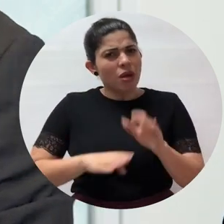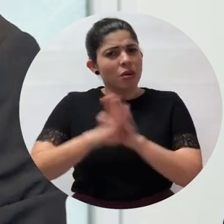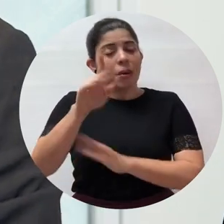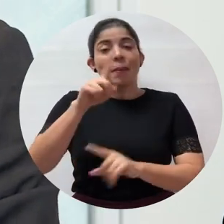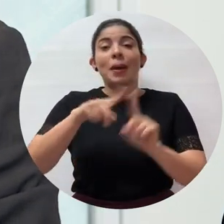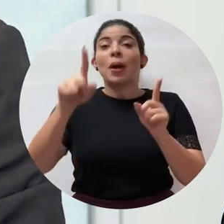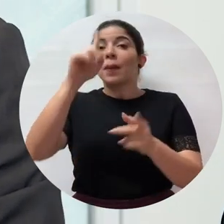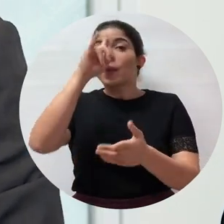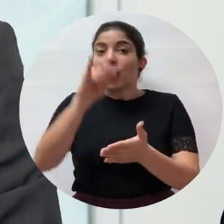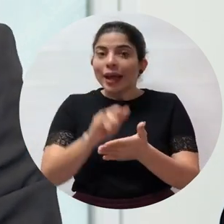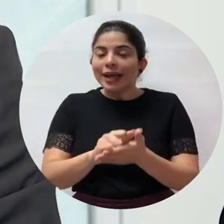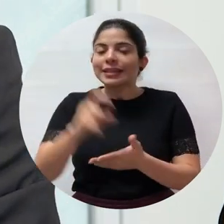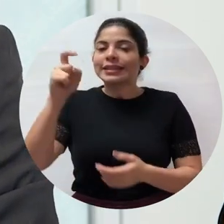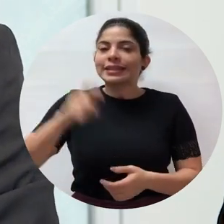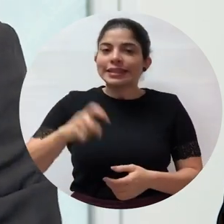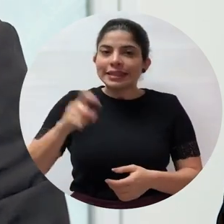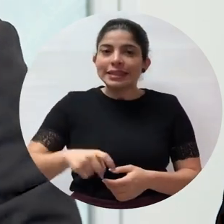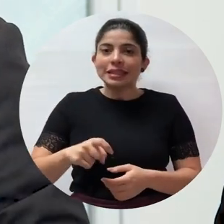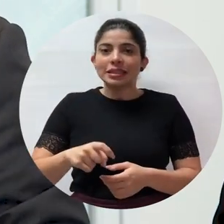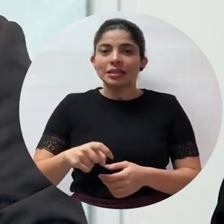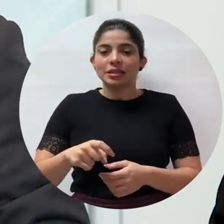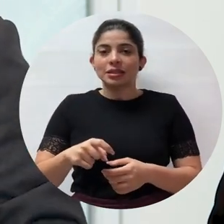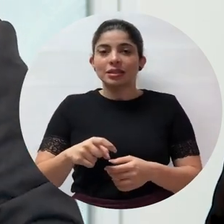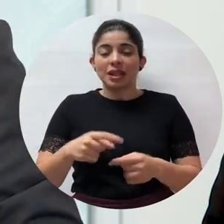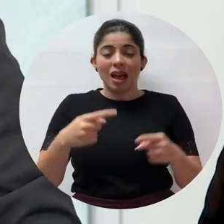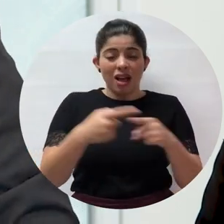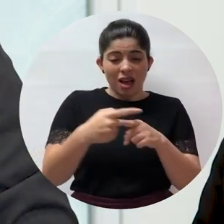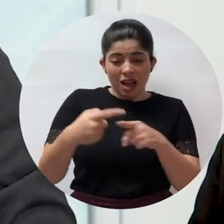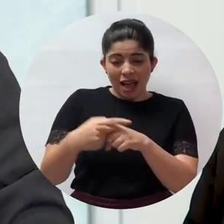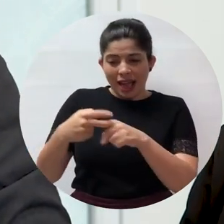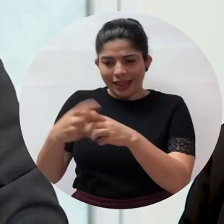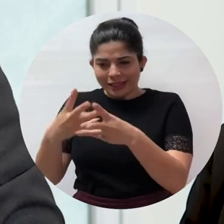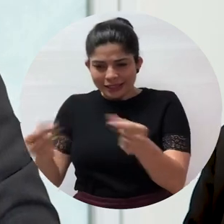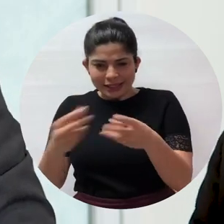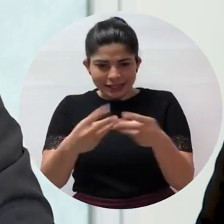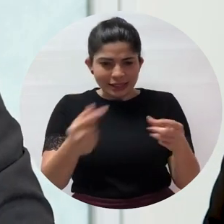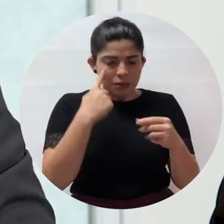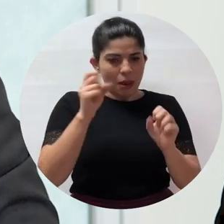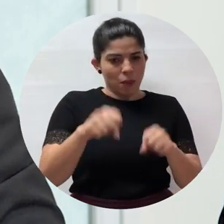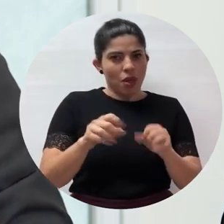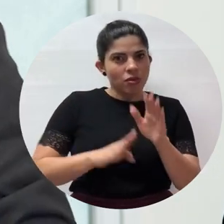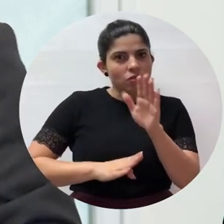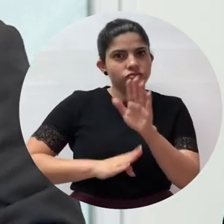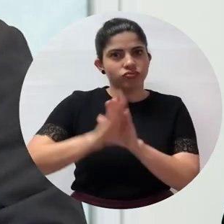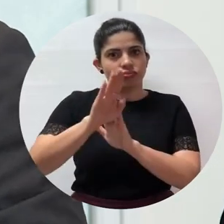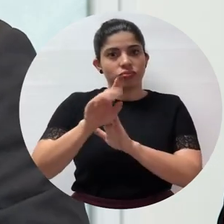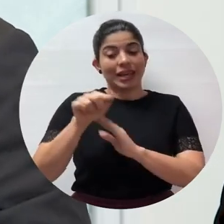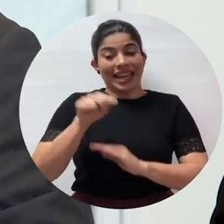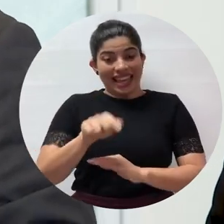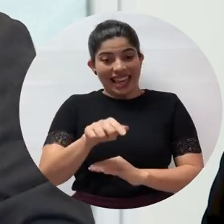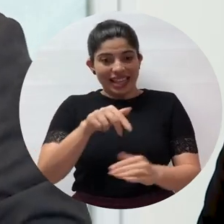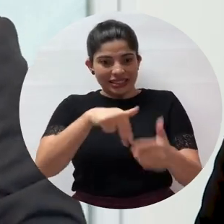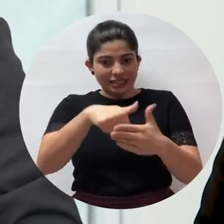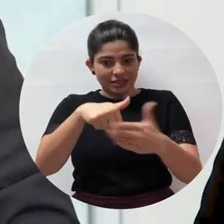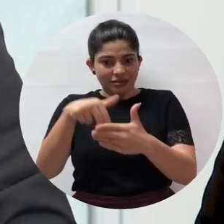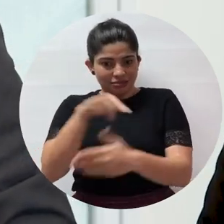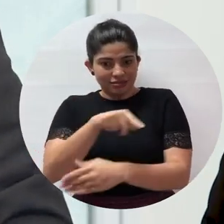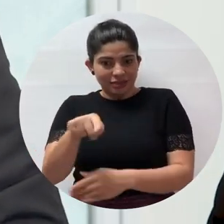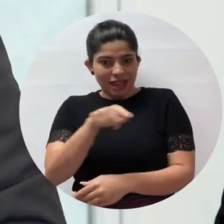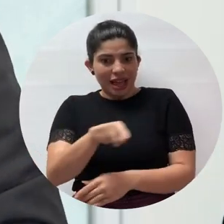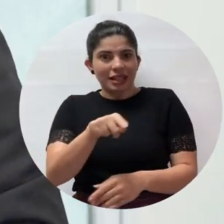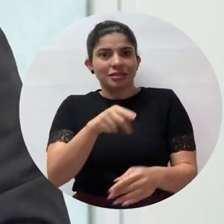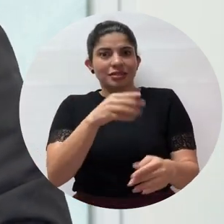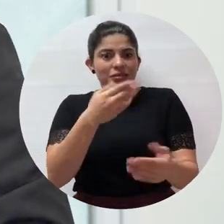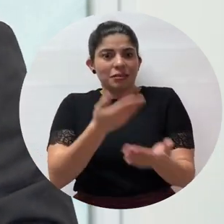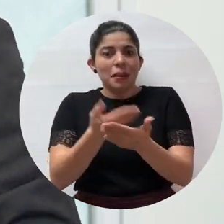país y que puede progresar, pero por ello requiere de desatar los nudos que lo detienen para desarrollarse. Y estos son esos